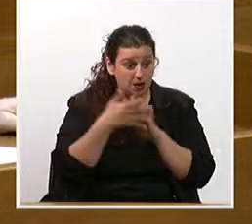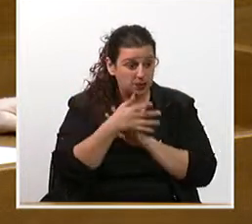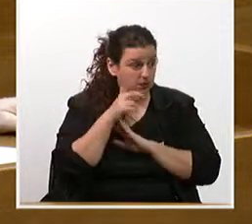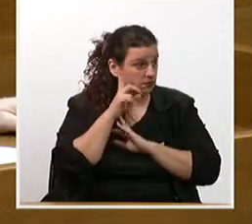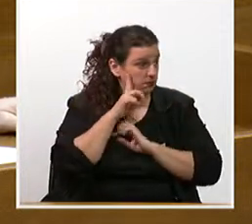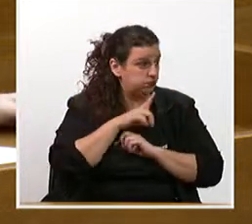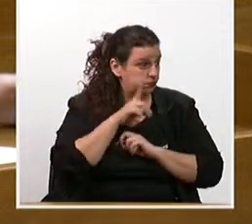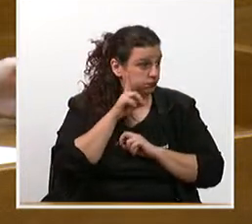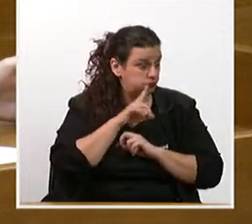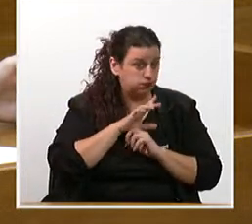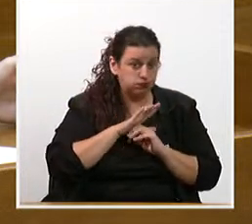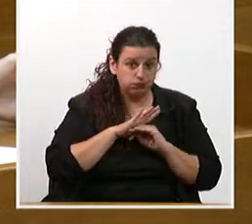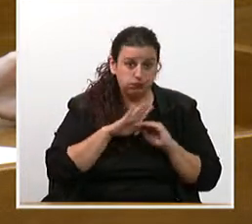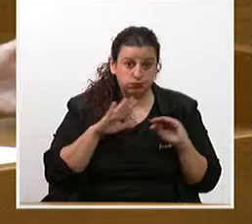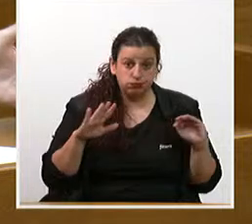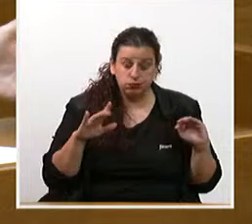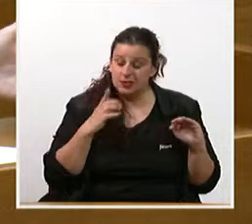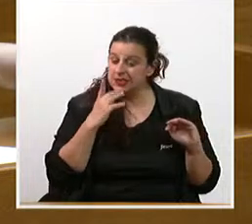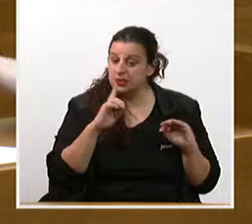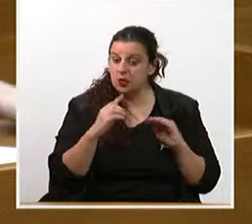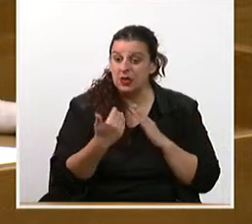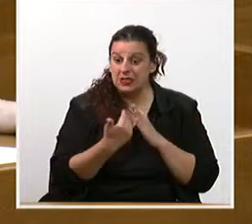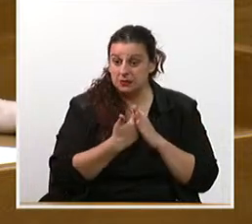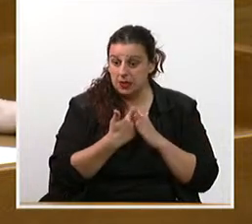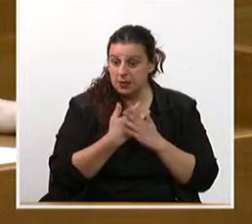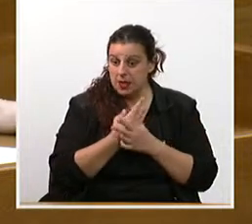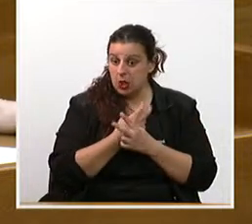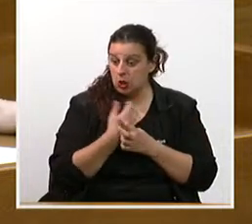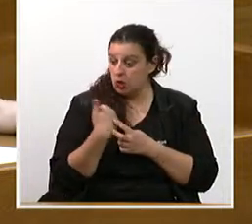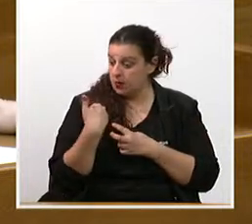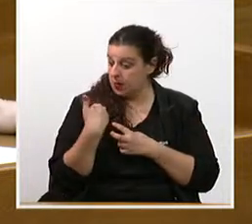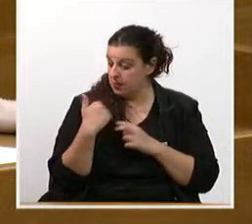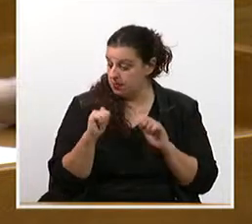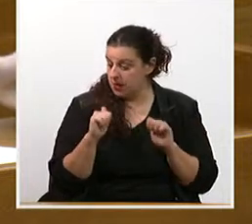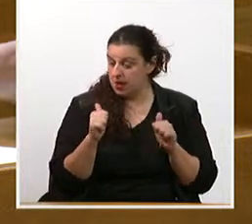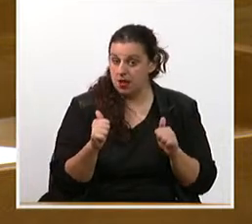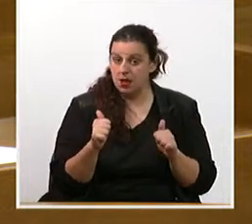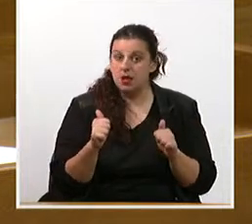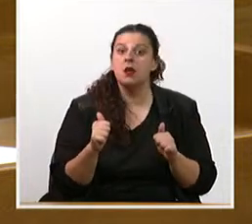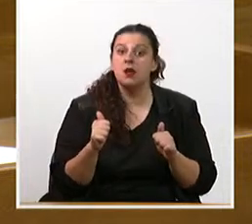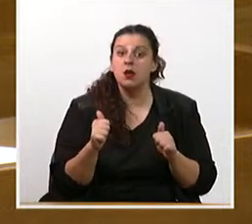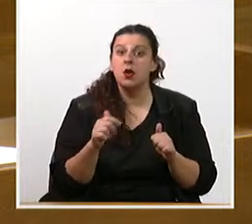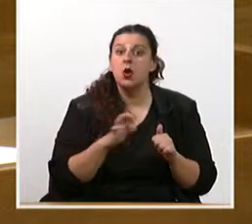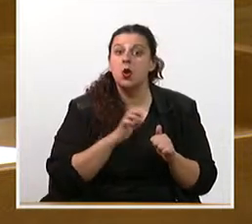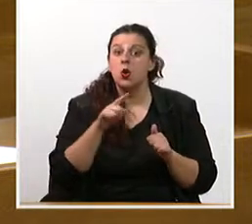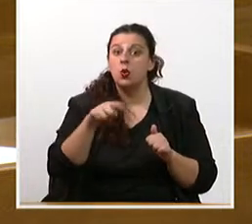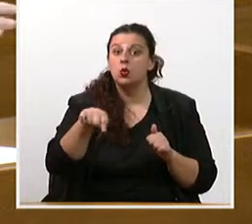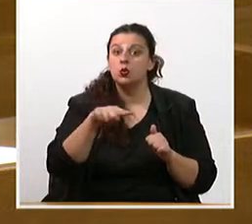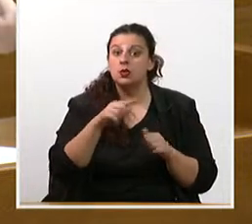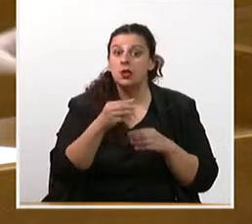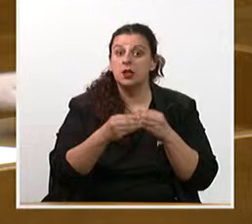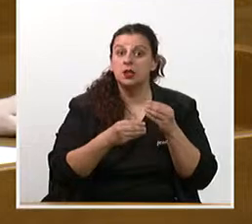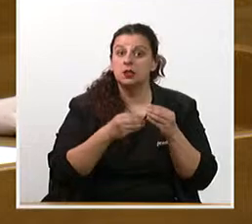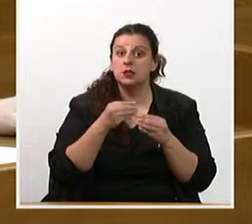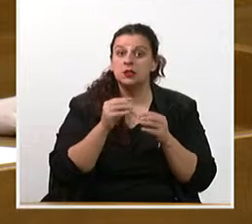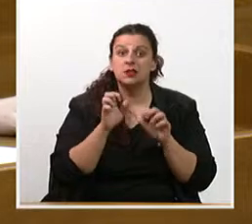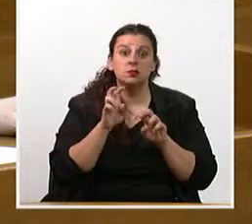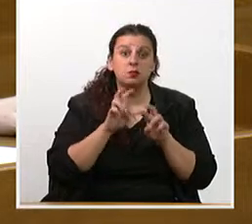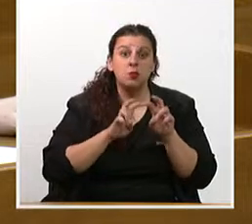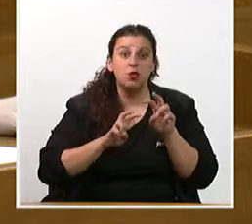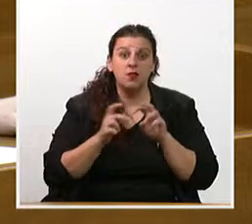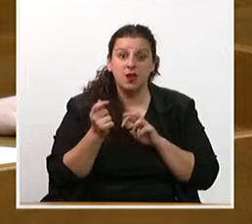mentira Si no explíqueme porque en noviembre a principios de noviembre ustedes realizan un una modificación de